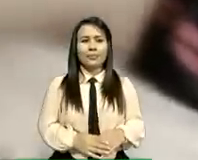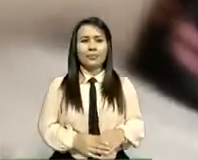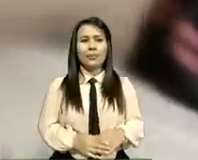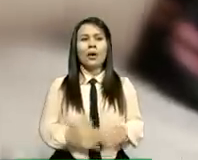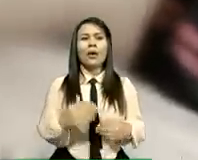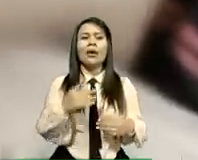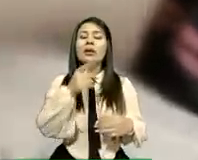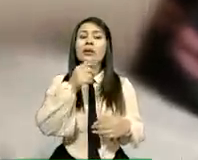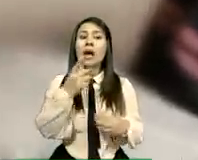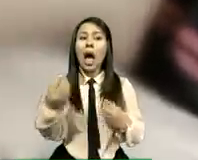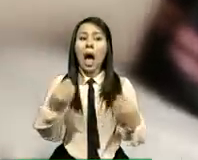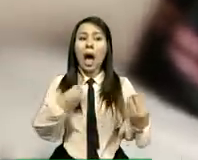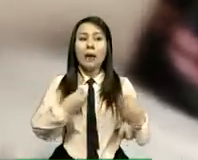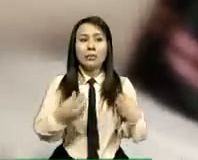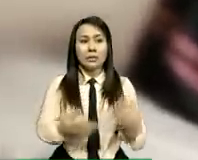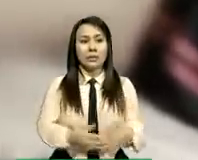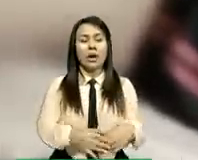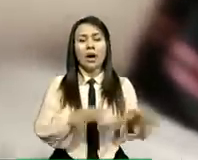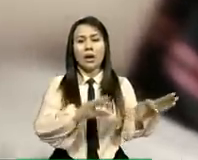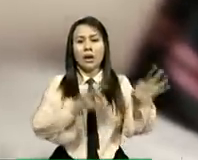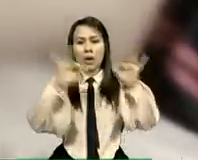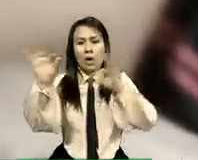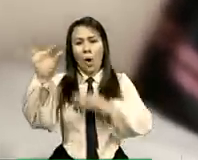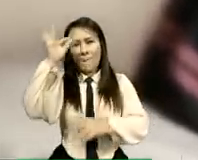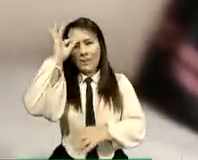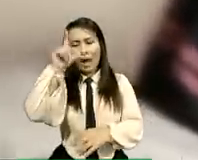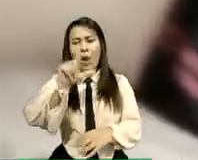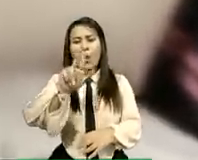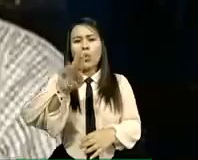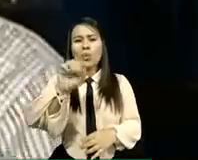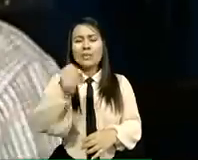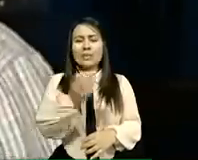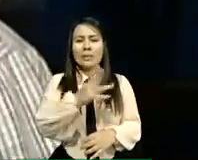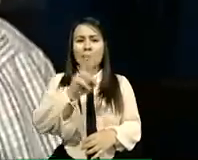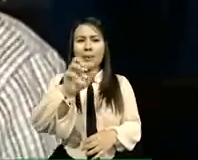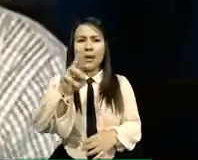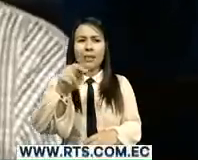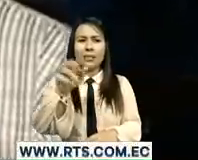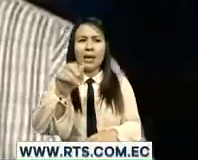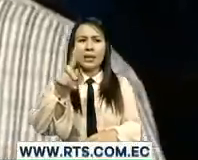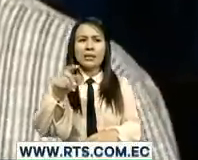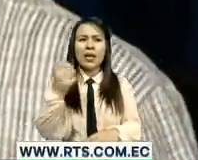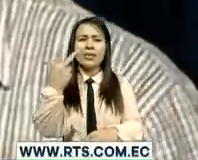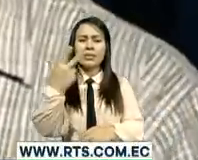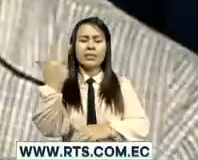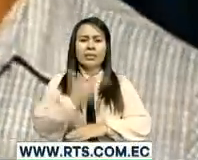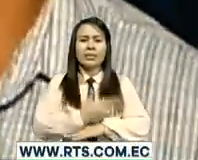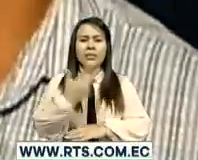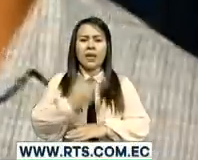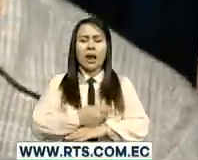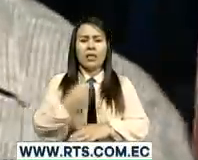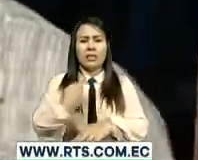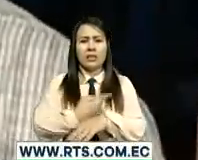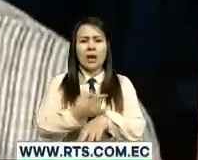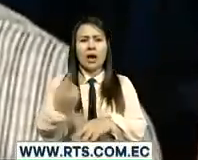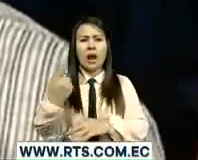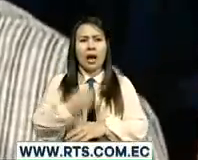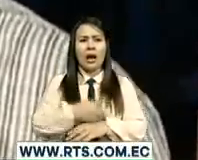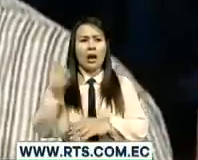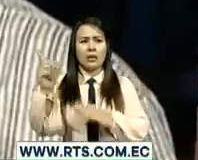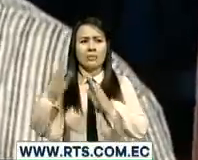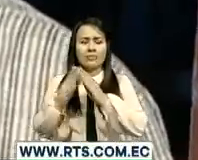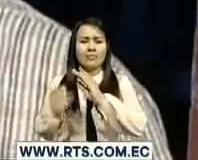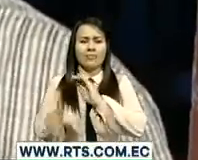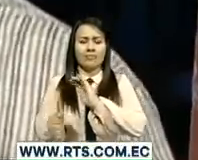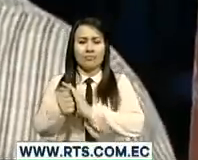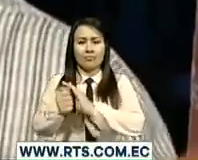mandaron al hospital ese de Luis Bernaza. ¿Y él no aparecía desde cuándo aquí en la casa? 3 días. ¿Estaba metido allá? Estaba metido.